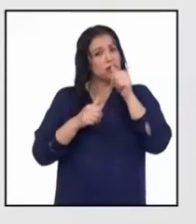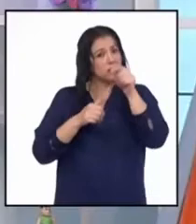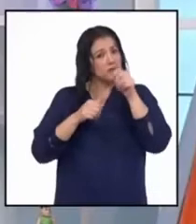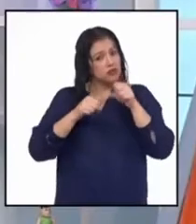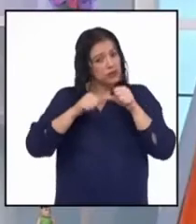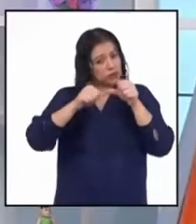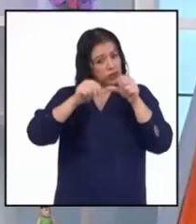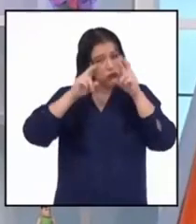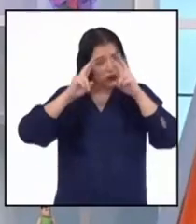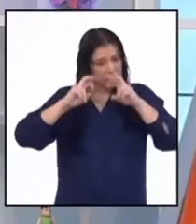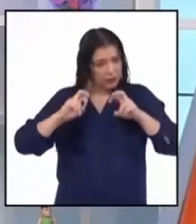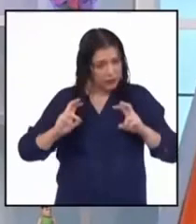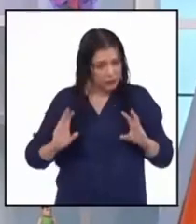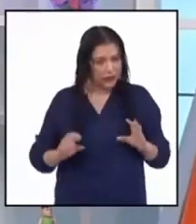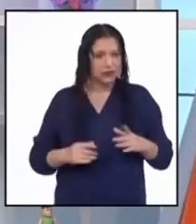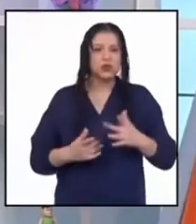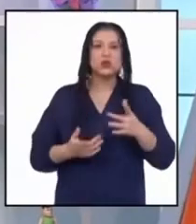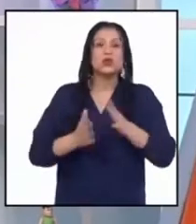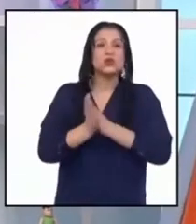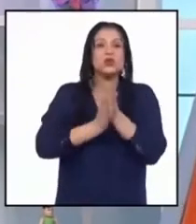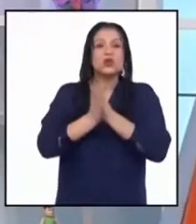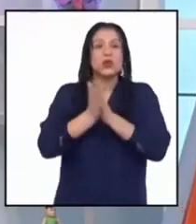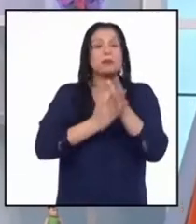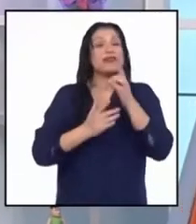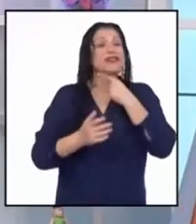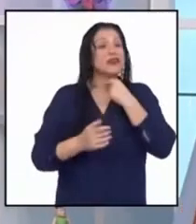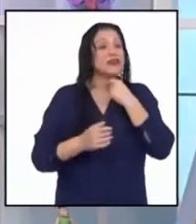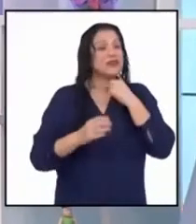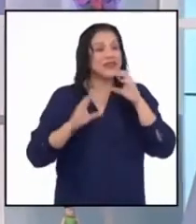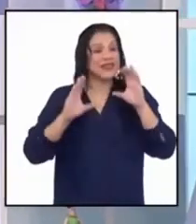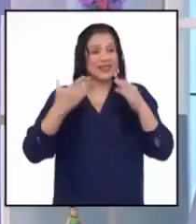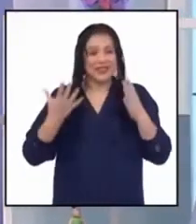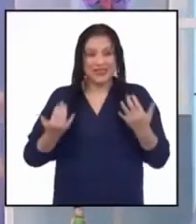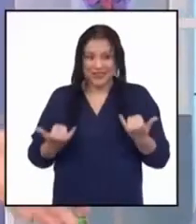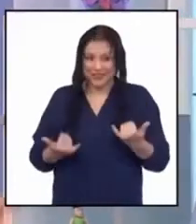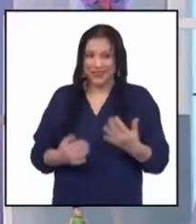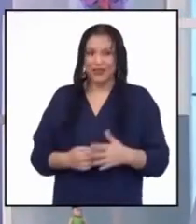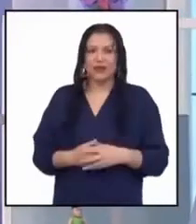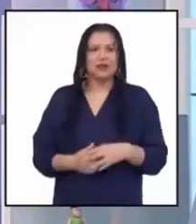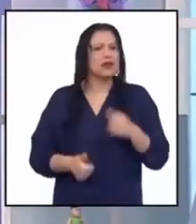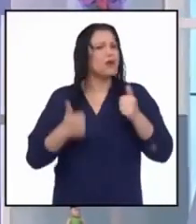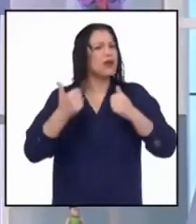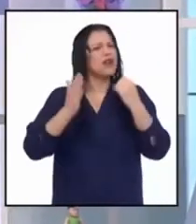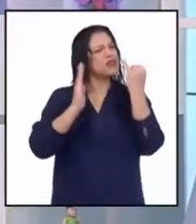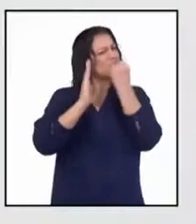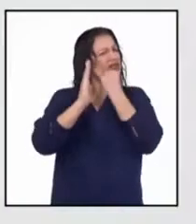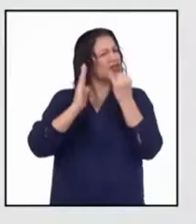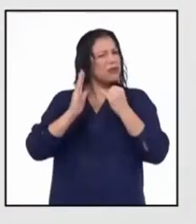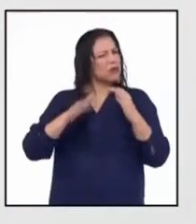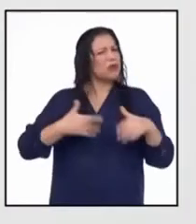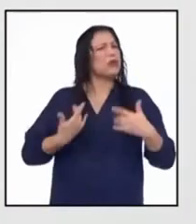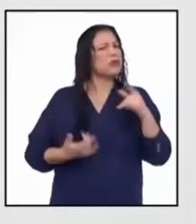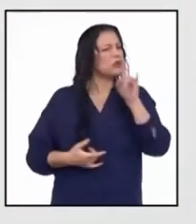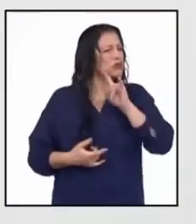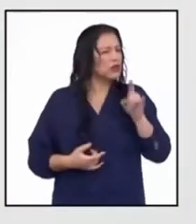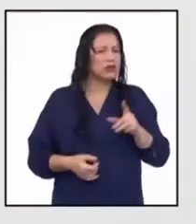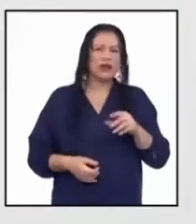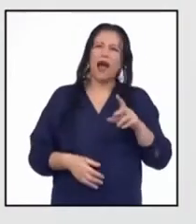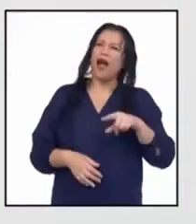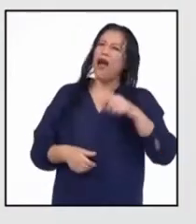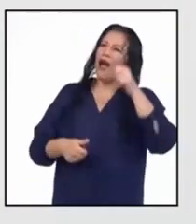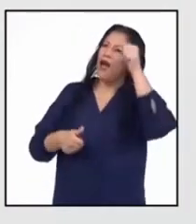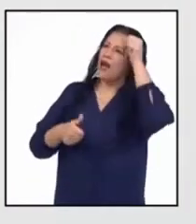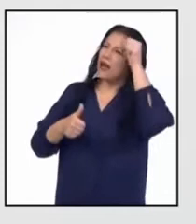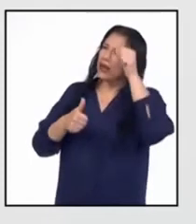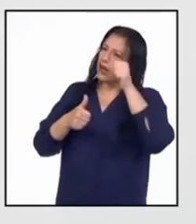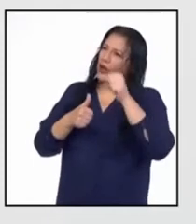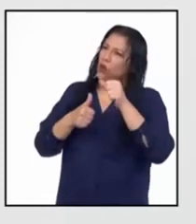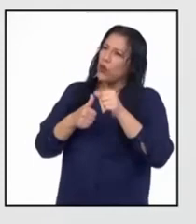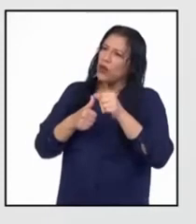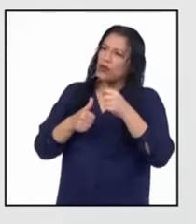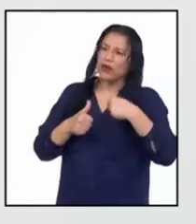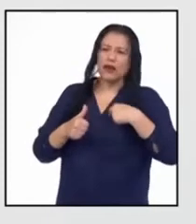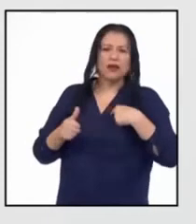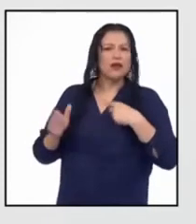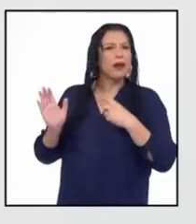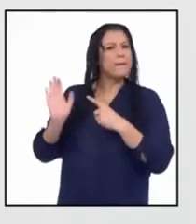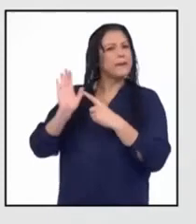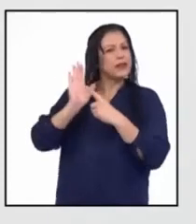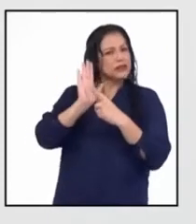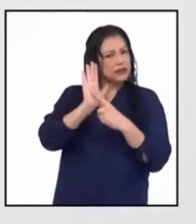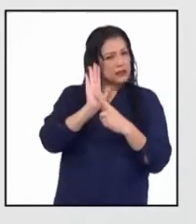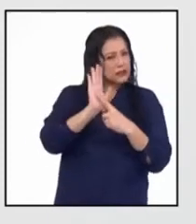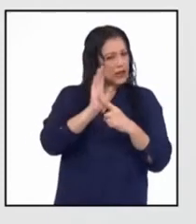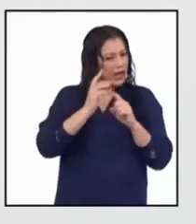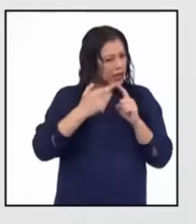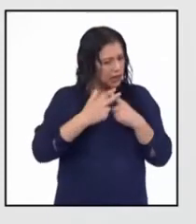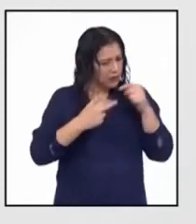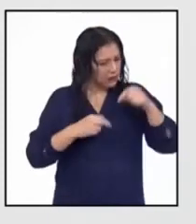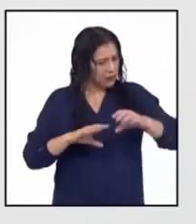investigando. Profesora, me está gustando mucho esta clase. ¿Qué otro gráfico podemos utilizar? ¿Recuerdan el gráfico que les presenté al